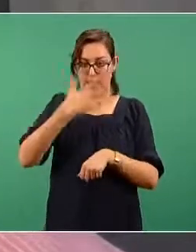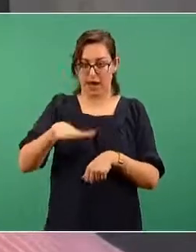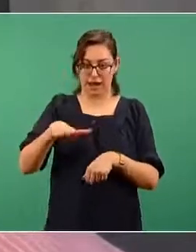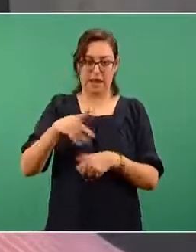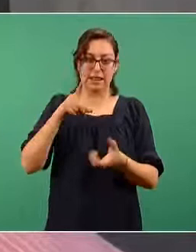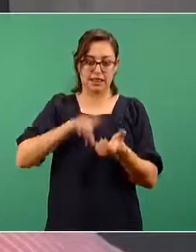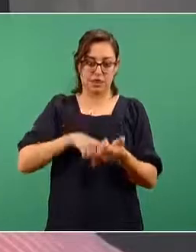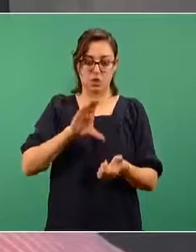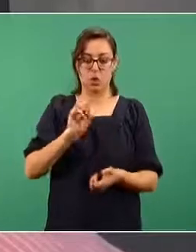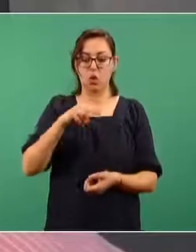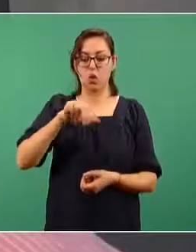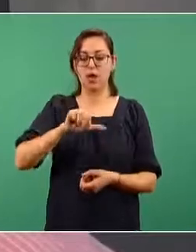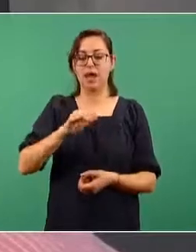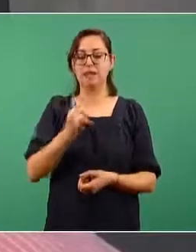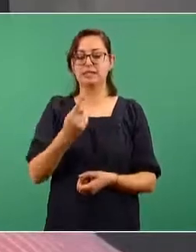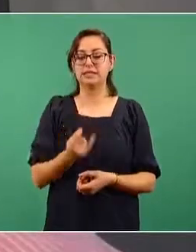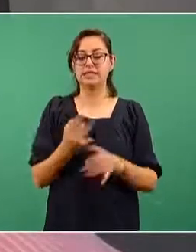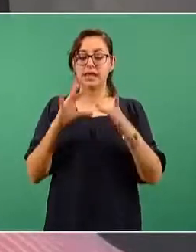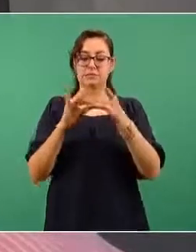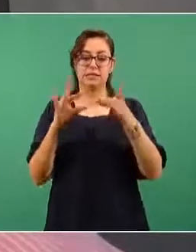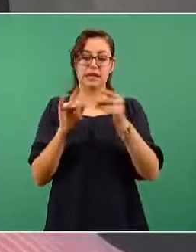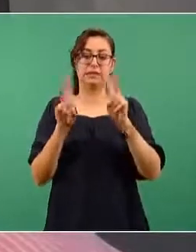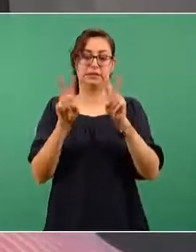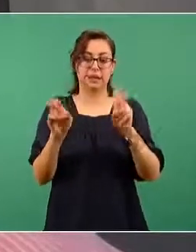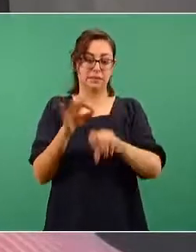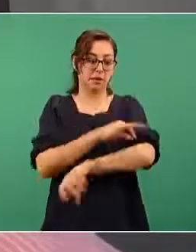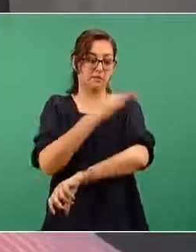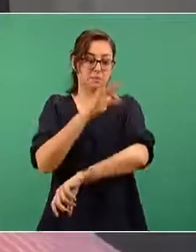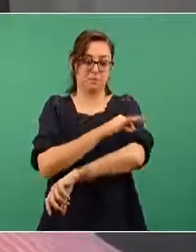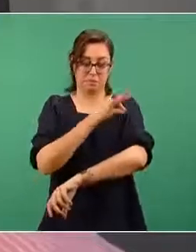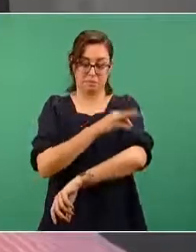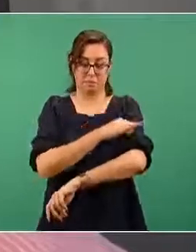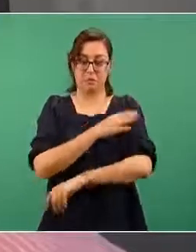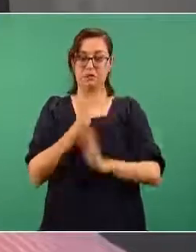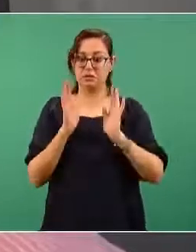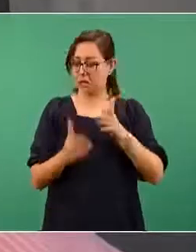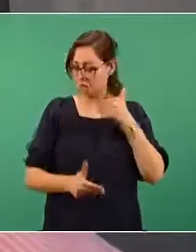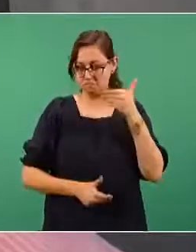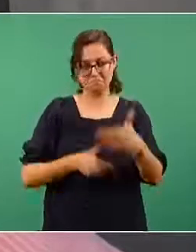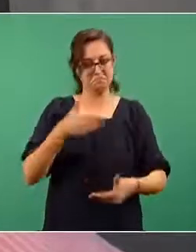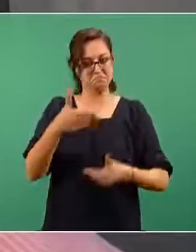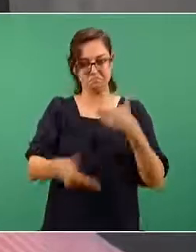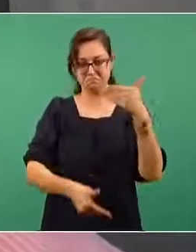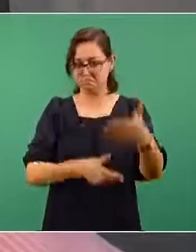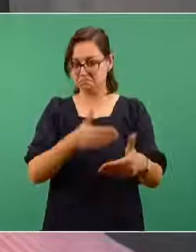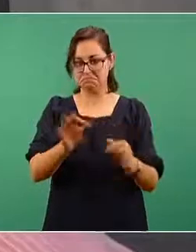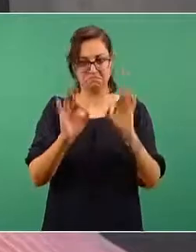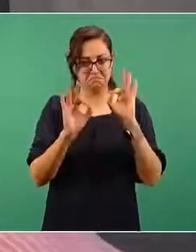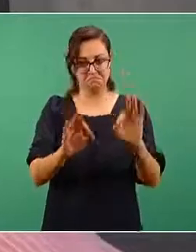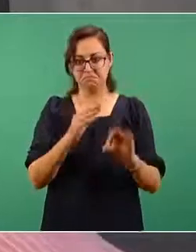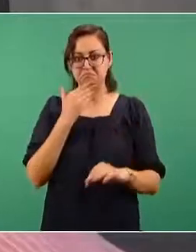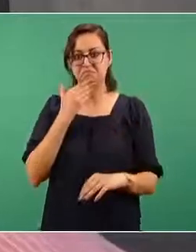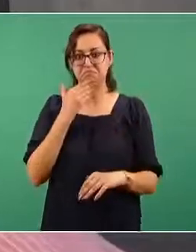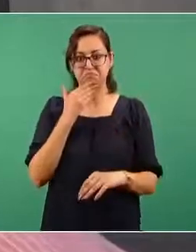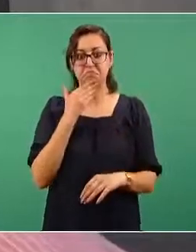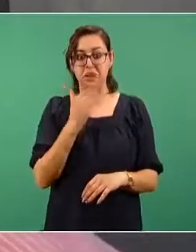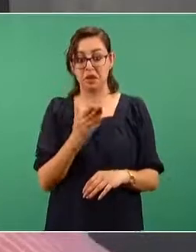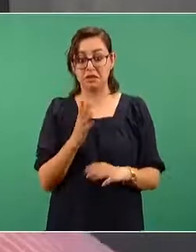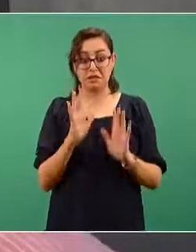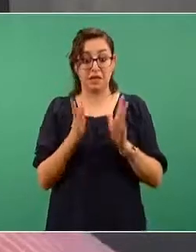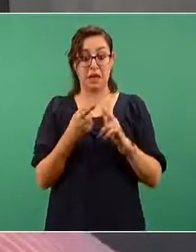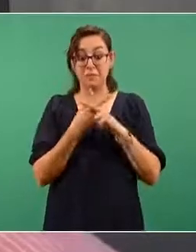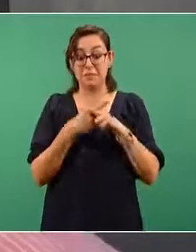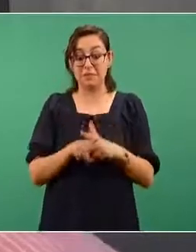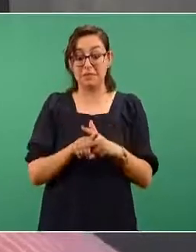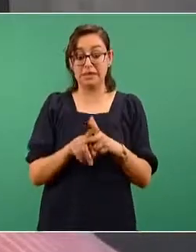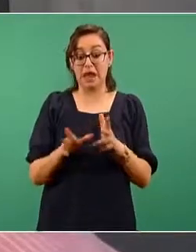de desarrollo tecnológico de una vacuna que está en alto grado de desarrollo ya, muy cercano a la investigación clínica